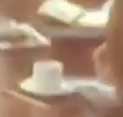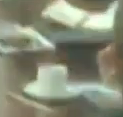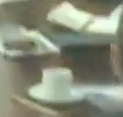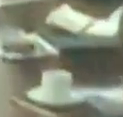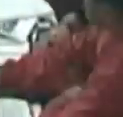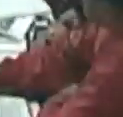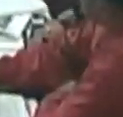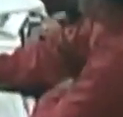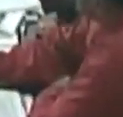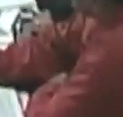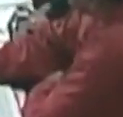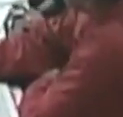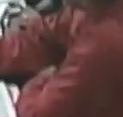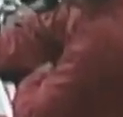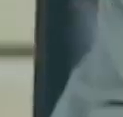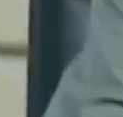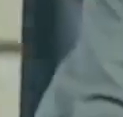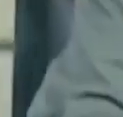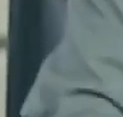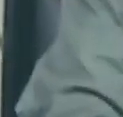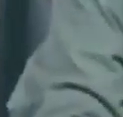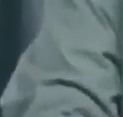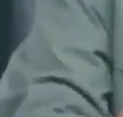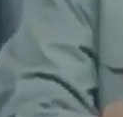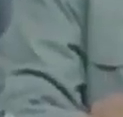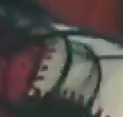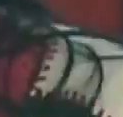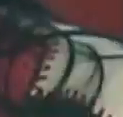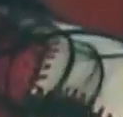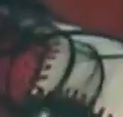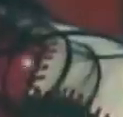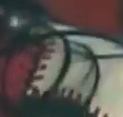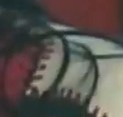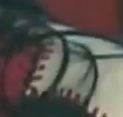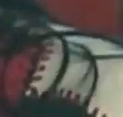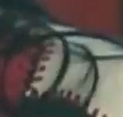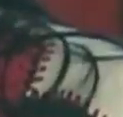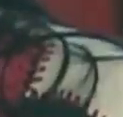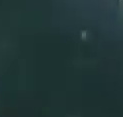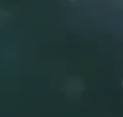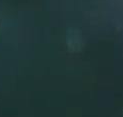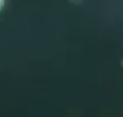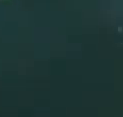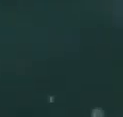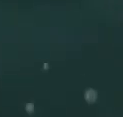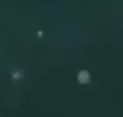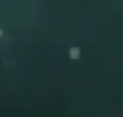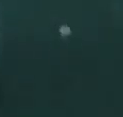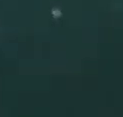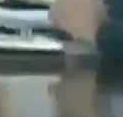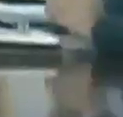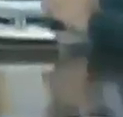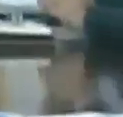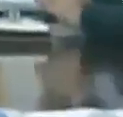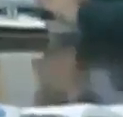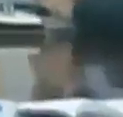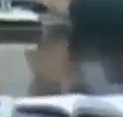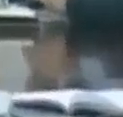democrática, y por tanto, eso nos obliga a nosotros no a imponer, sino a